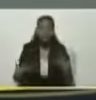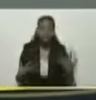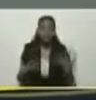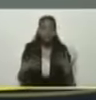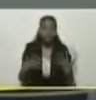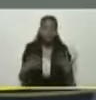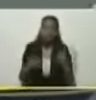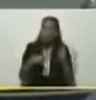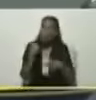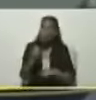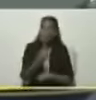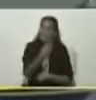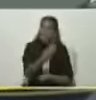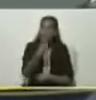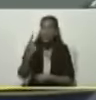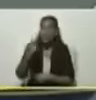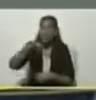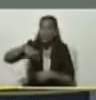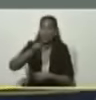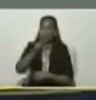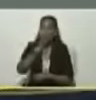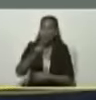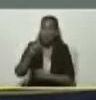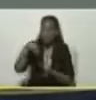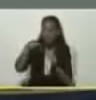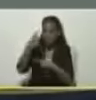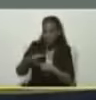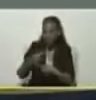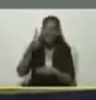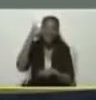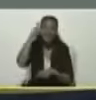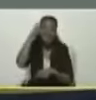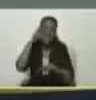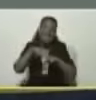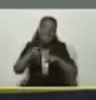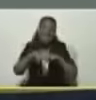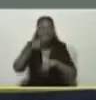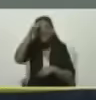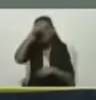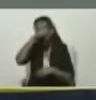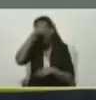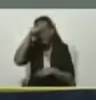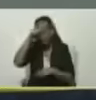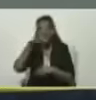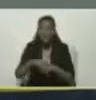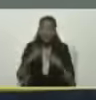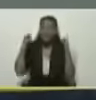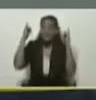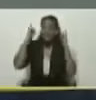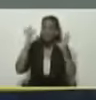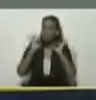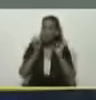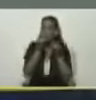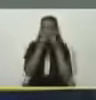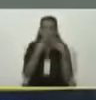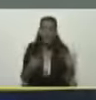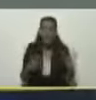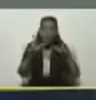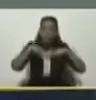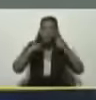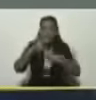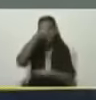no, mañana 21 de julio, es Día del Niño además, ¿verdad? Vamos a celebrarlo bien bello mañana.